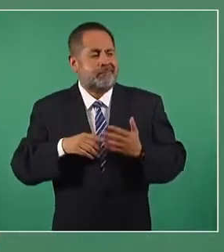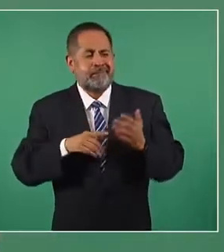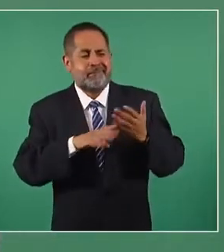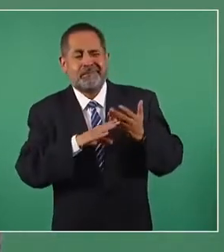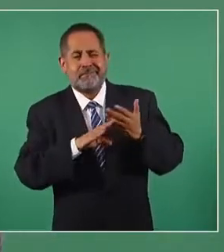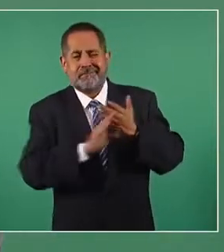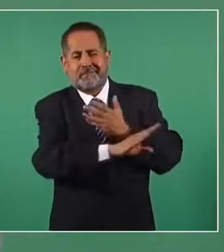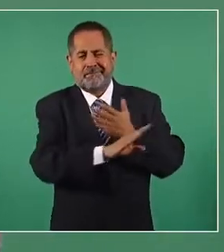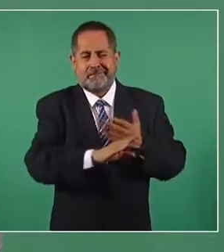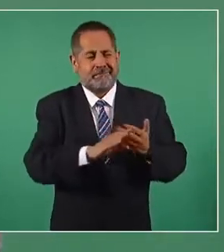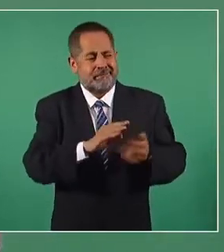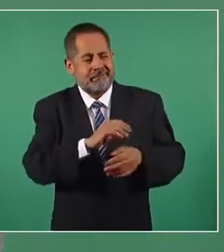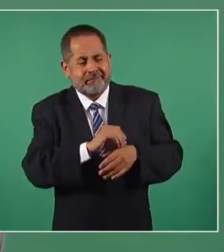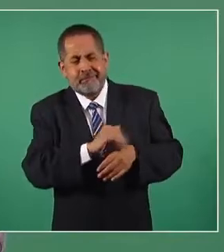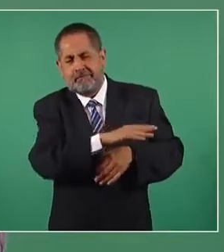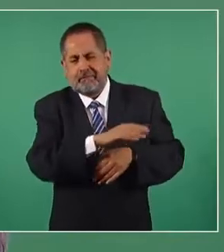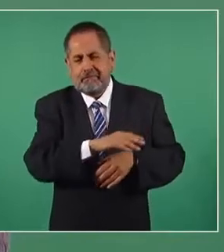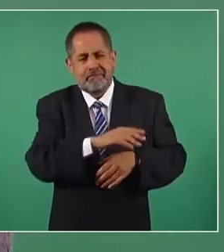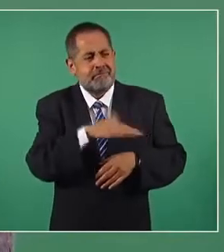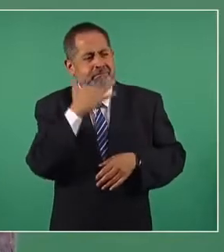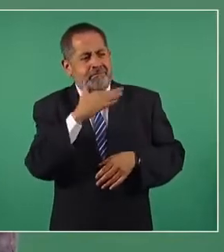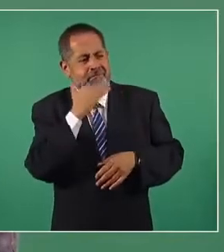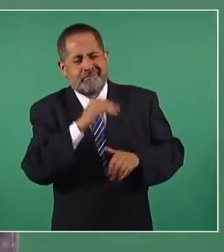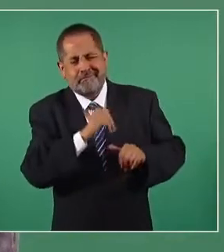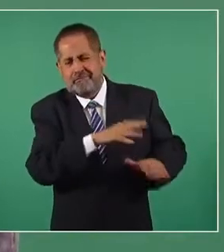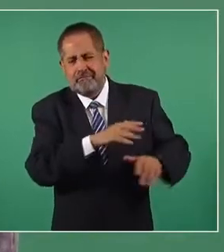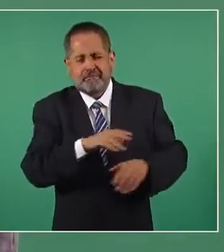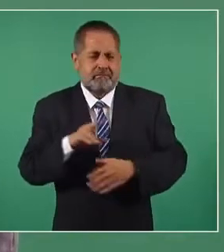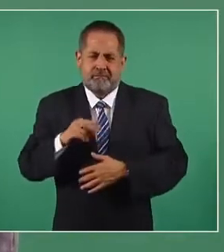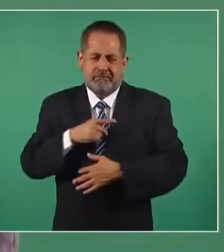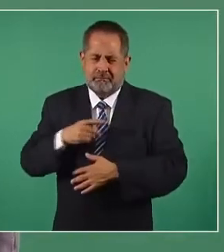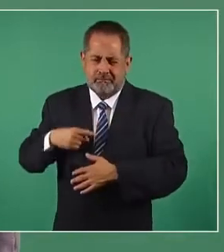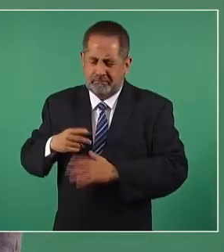rechacen la corrupción,